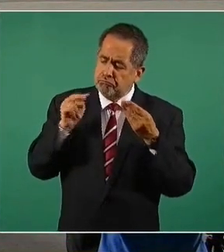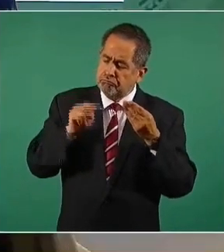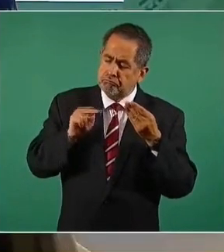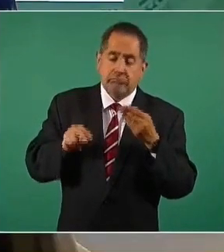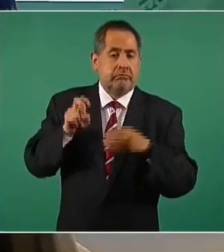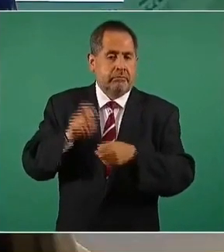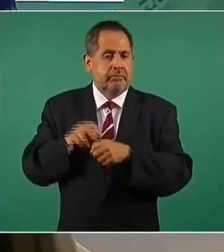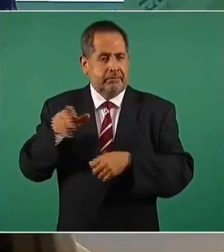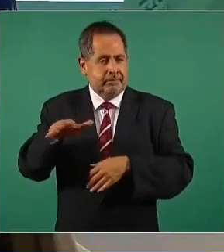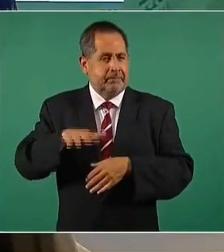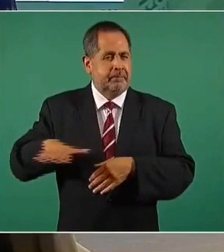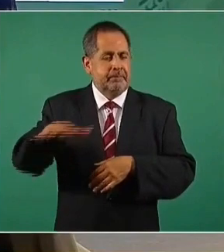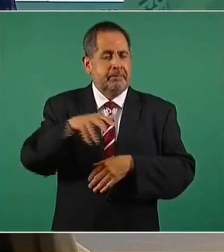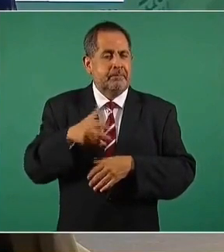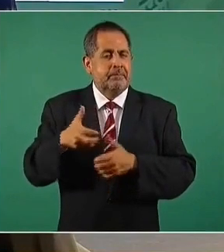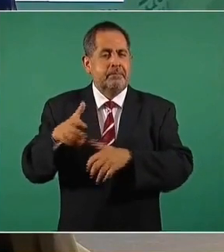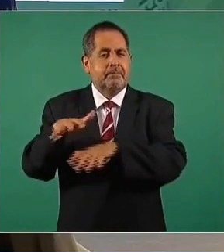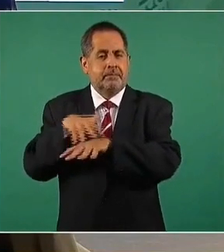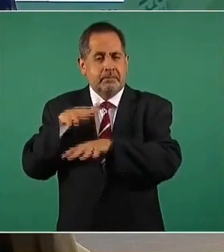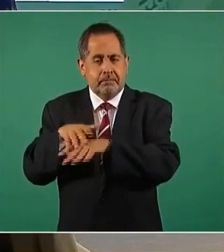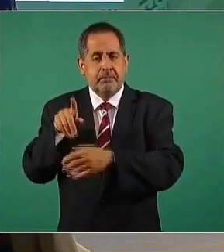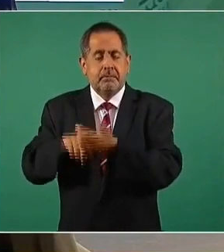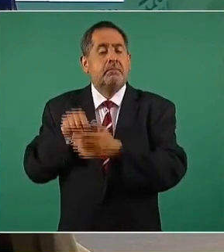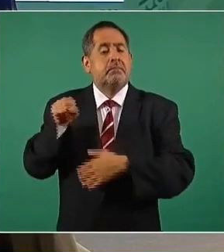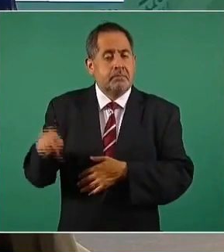allá en Tlalpan, y ahí leía yo